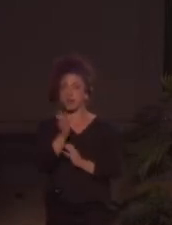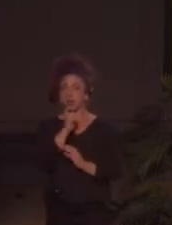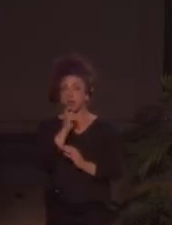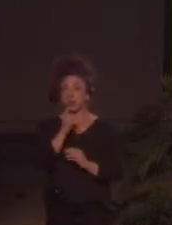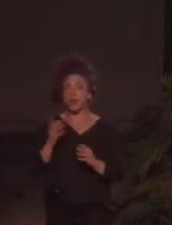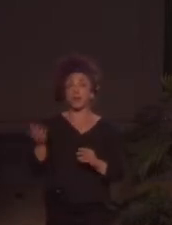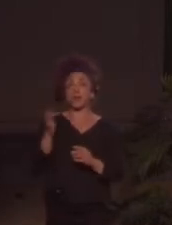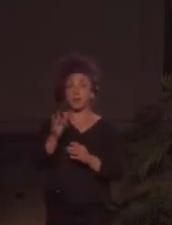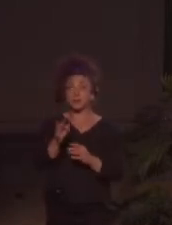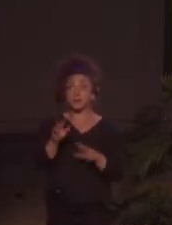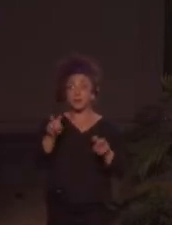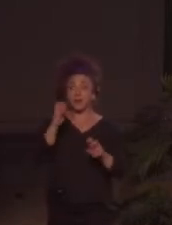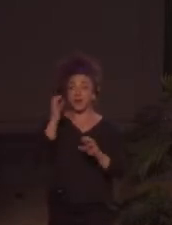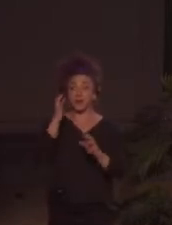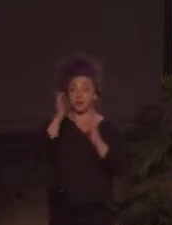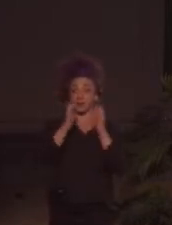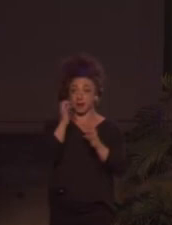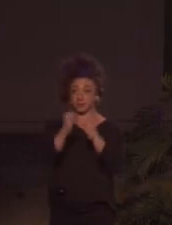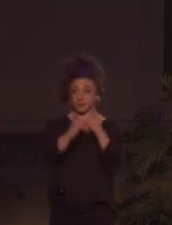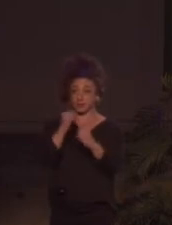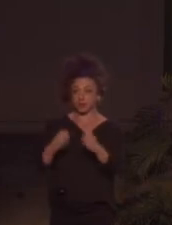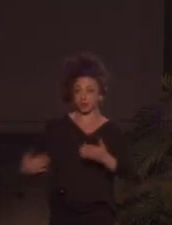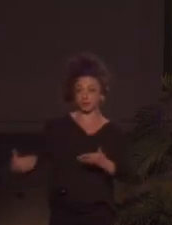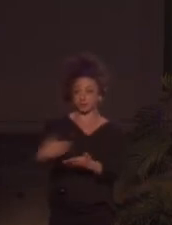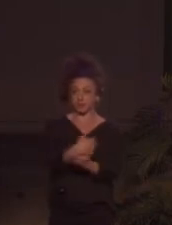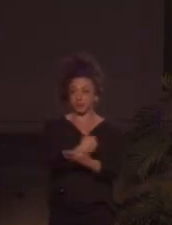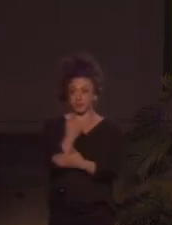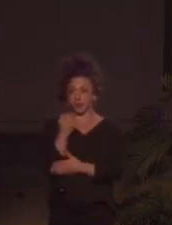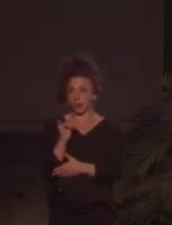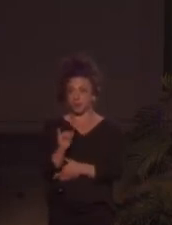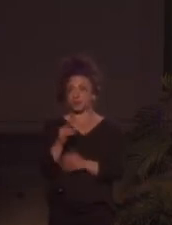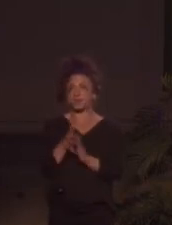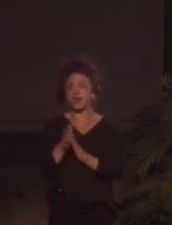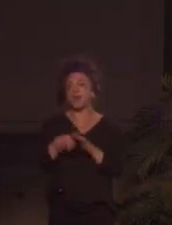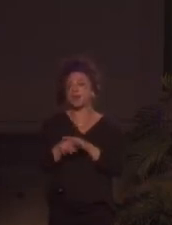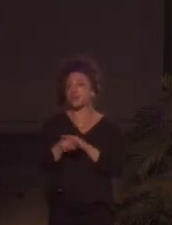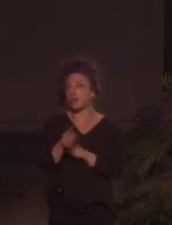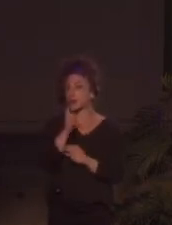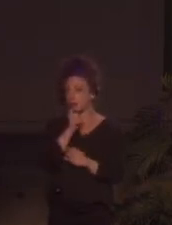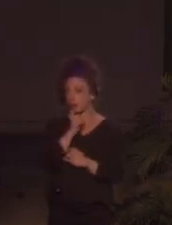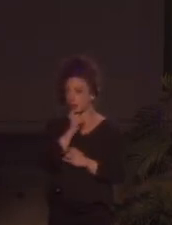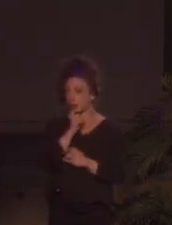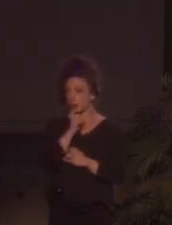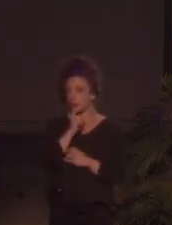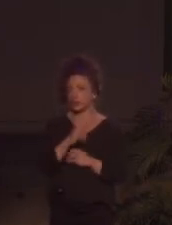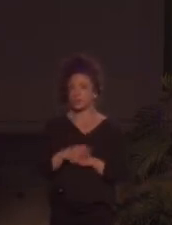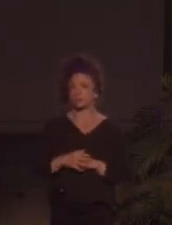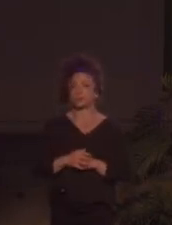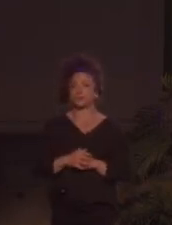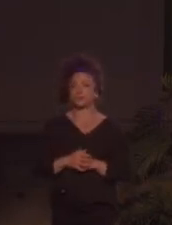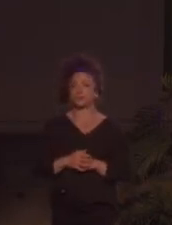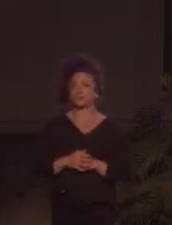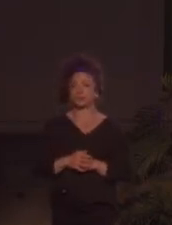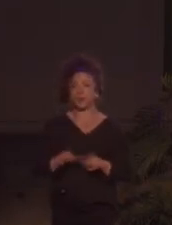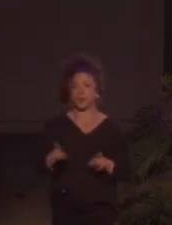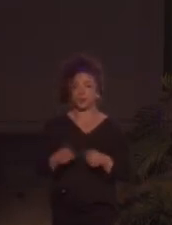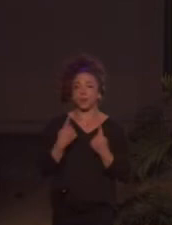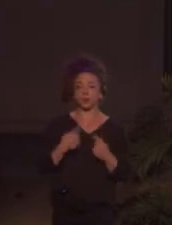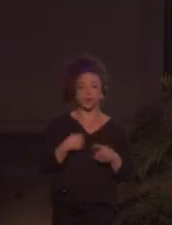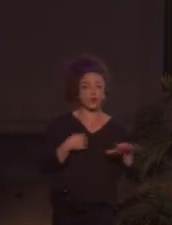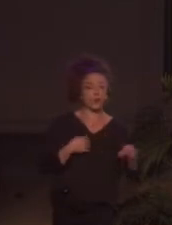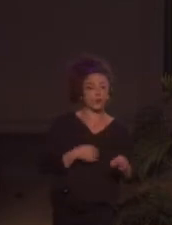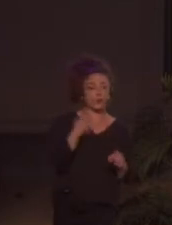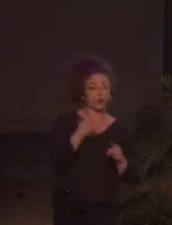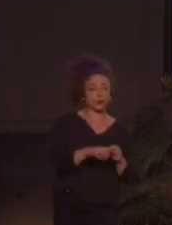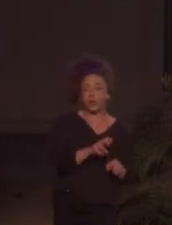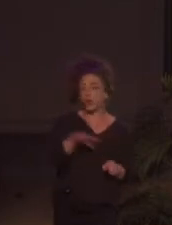hori. Nik ez dut uste nik erosten edo ez erosten aldatu dezake danik munduan, ni antolatu egin behar naiz, eta mugitu egin behar naiz, eta hemen egon, eta